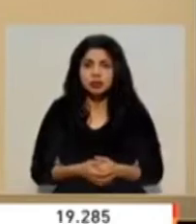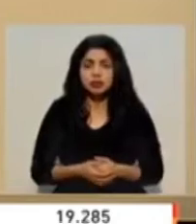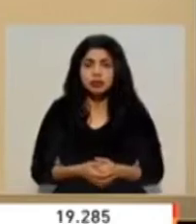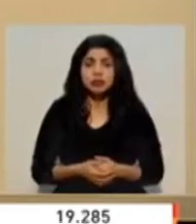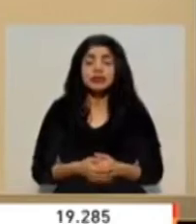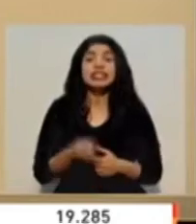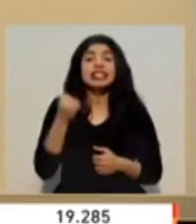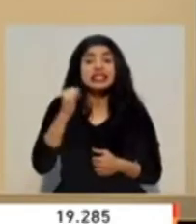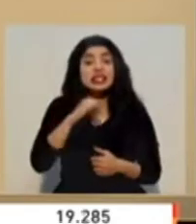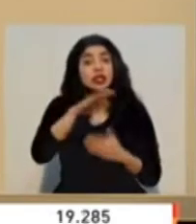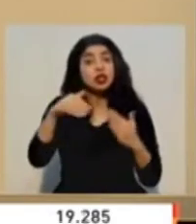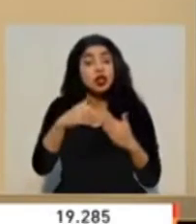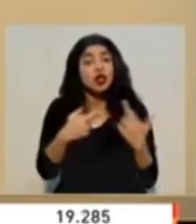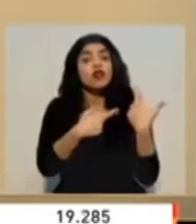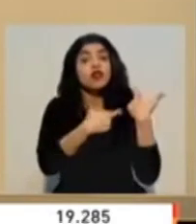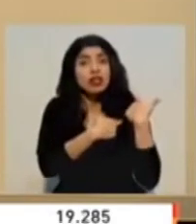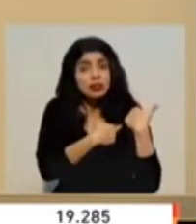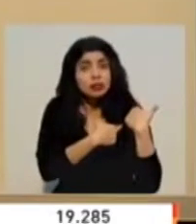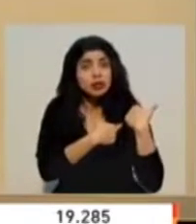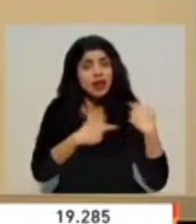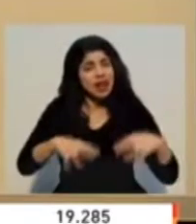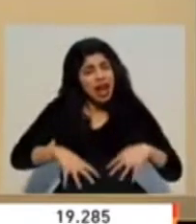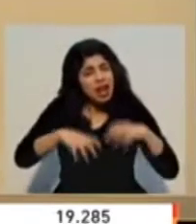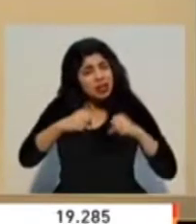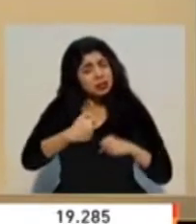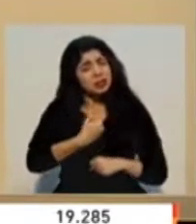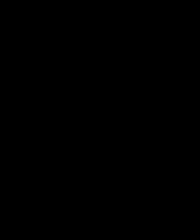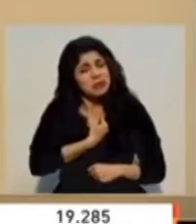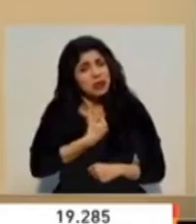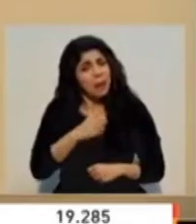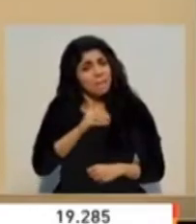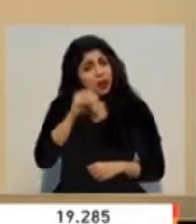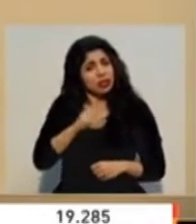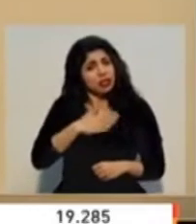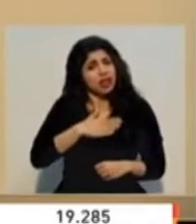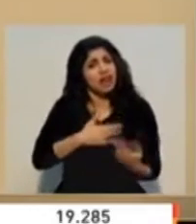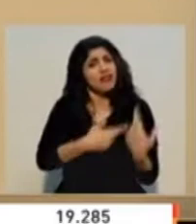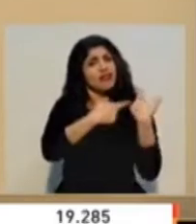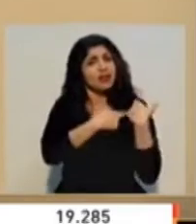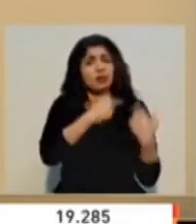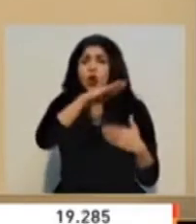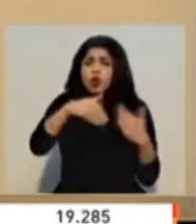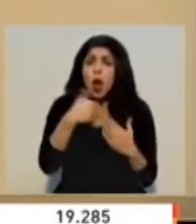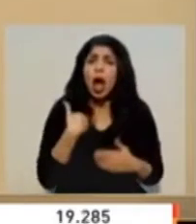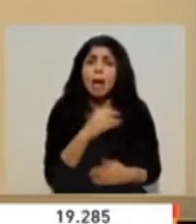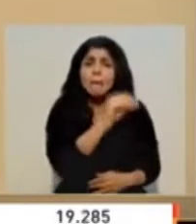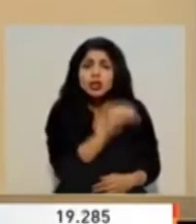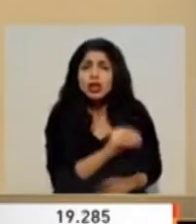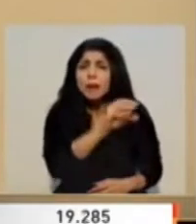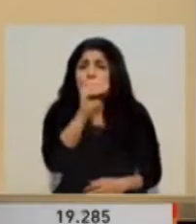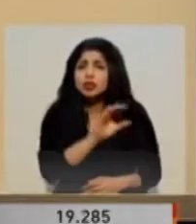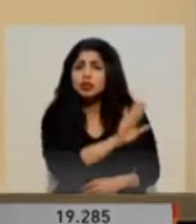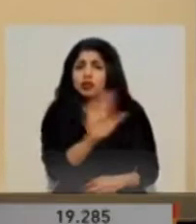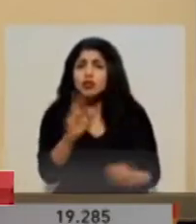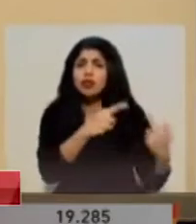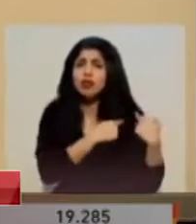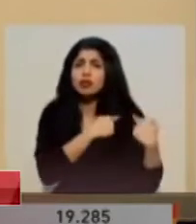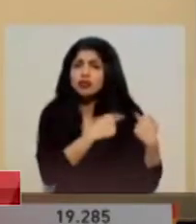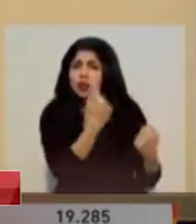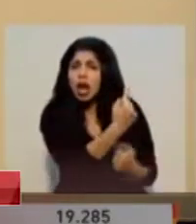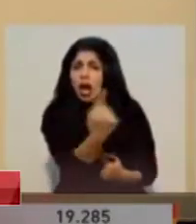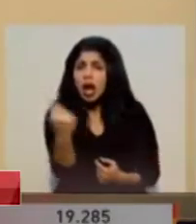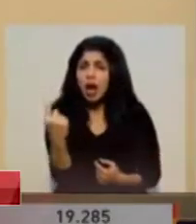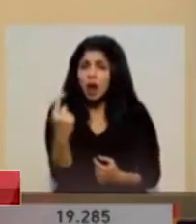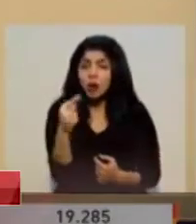Y en la medida que seamos responsables y podamos asumir nuestra cuota de responsabilidad, que todos y todas la tenemos, podemos